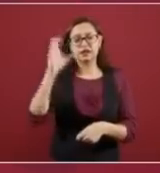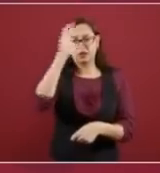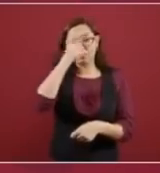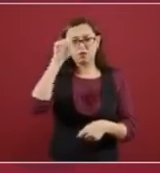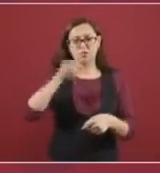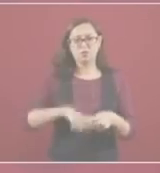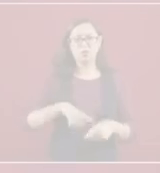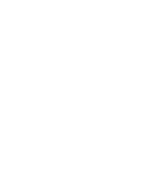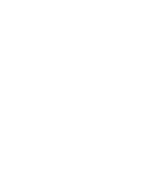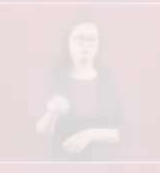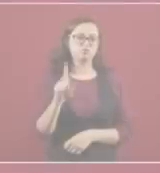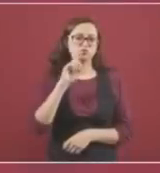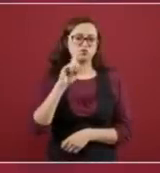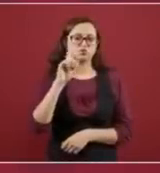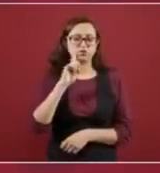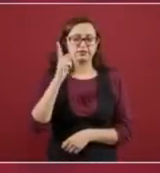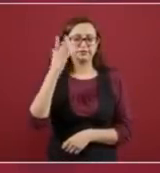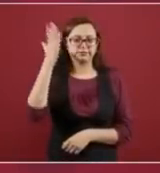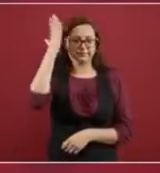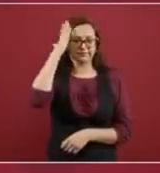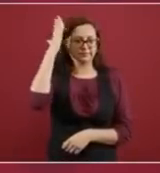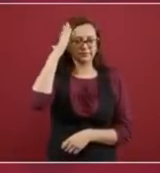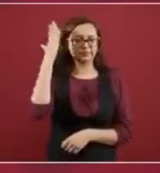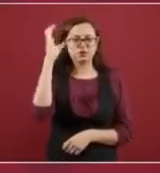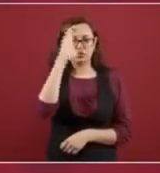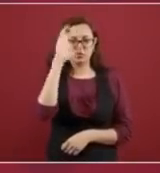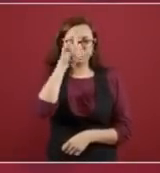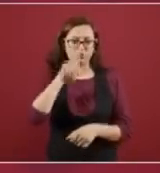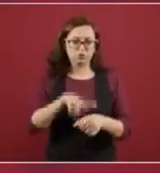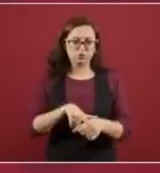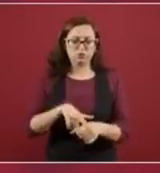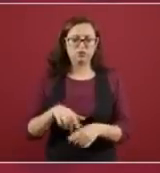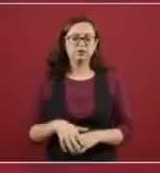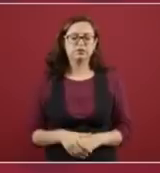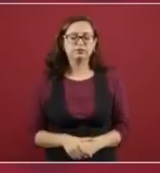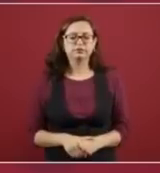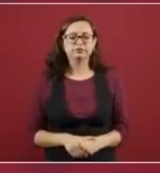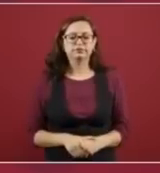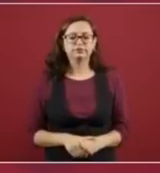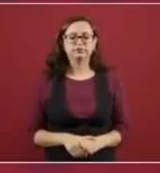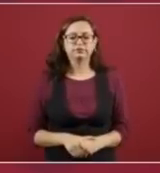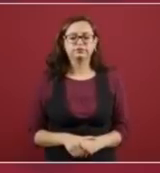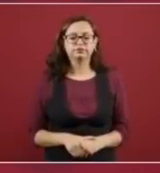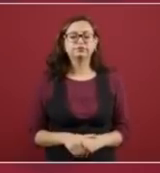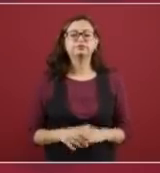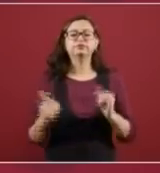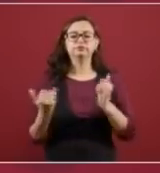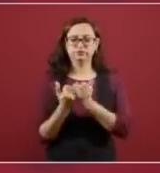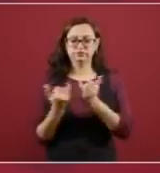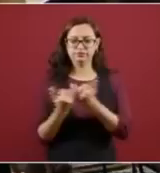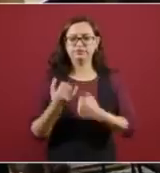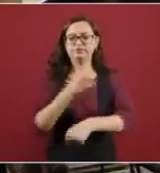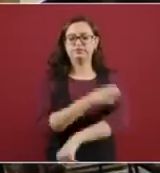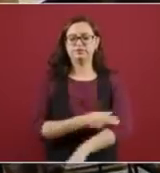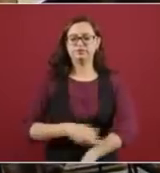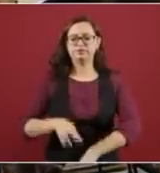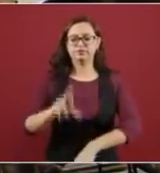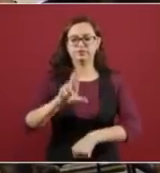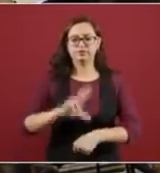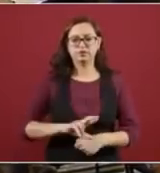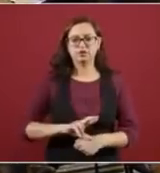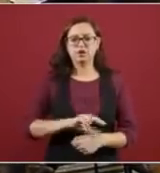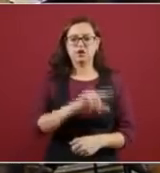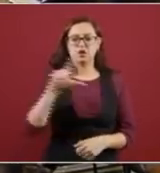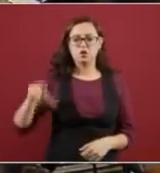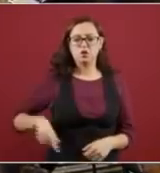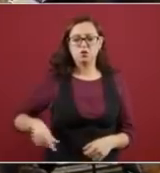Alejandra Fraustro. Se está haciendo en coordinación también con el